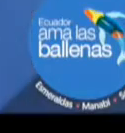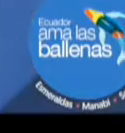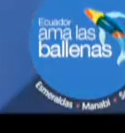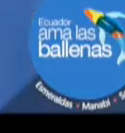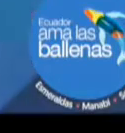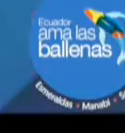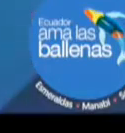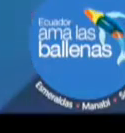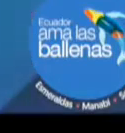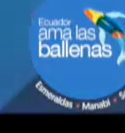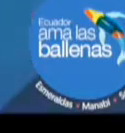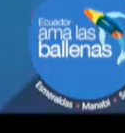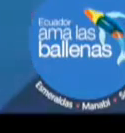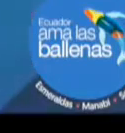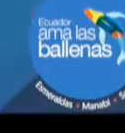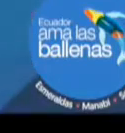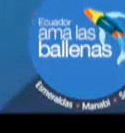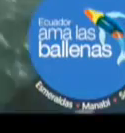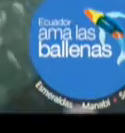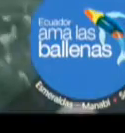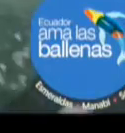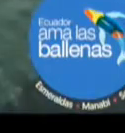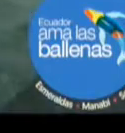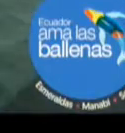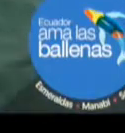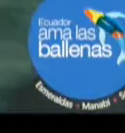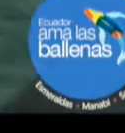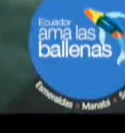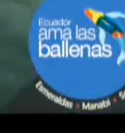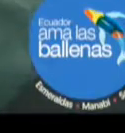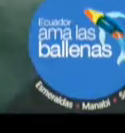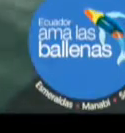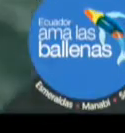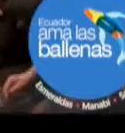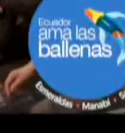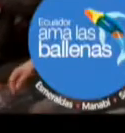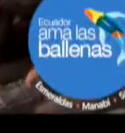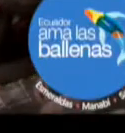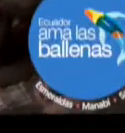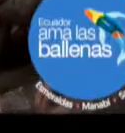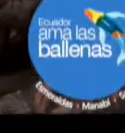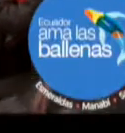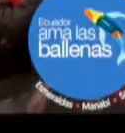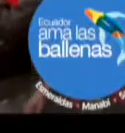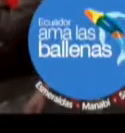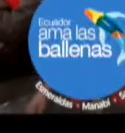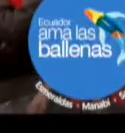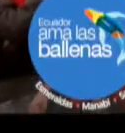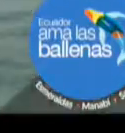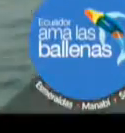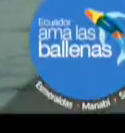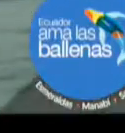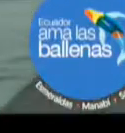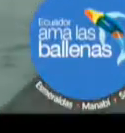naturaleza, la llegada de las ballenas jorobadas, que cada año viajan a las cálidas costas